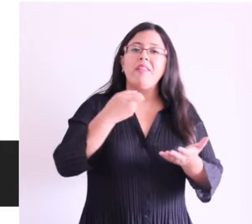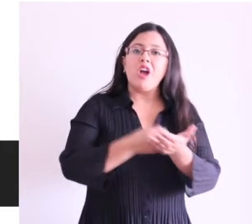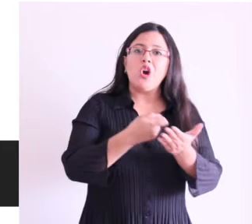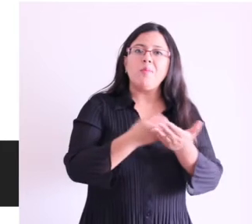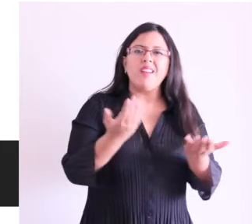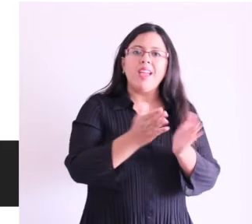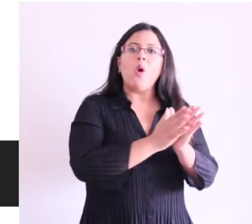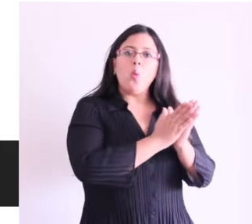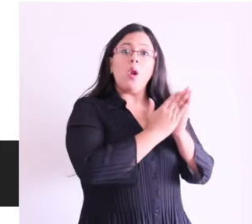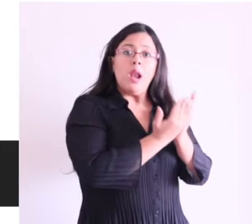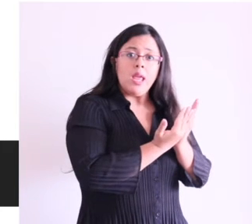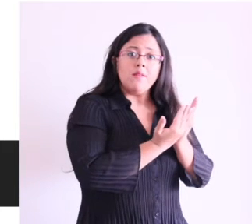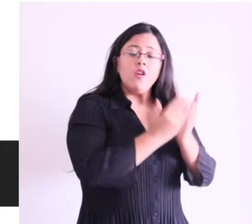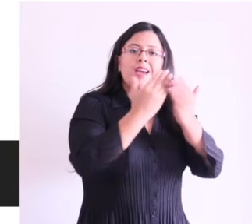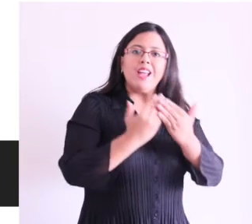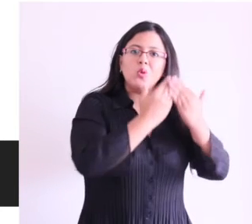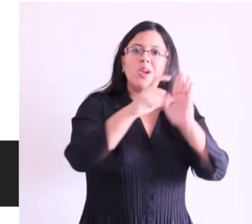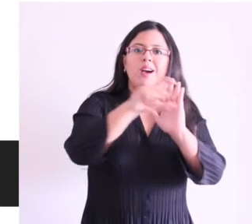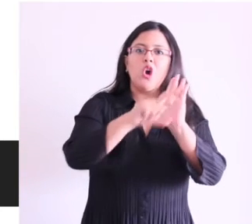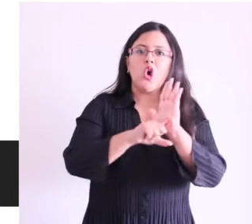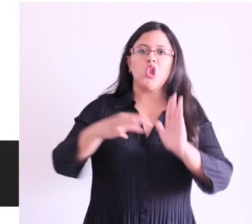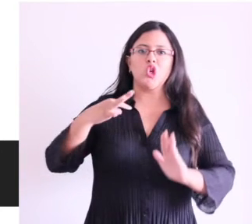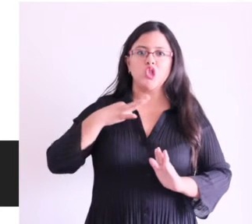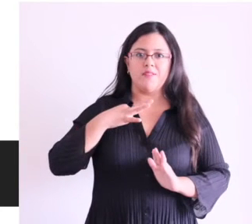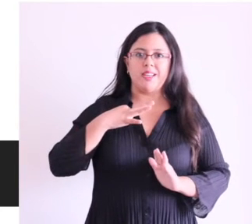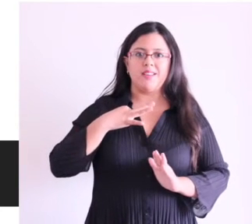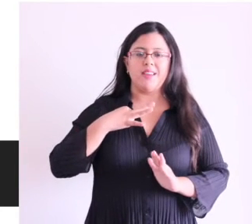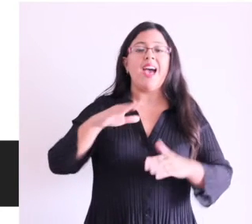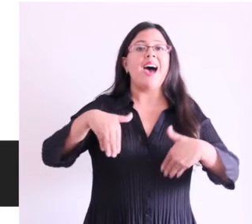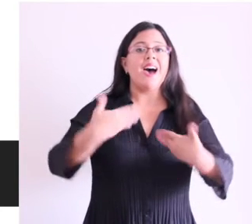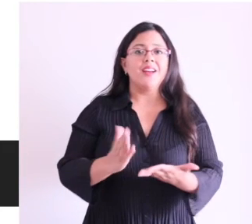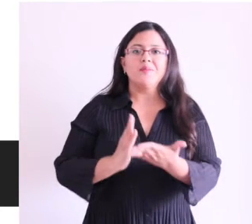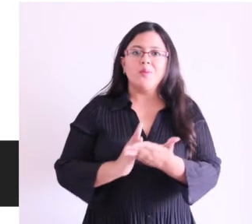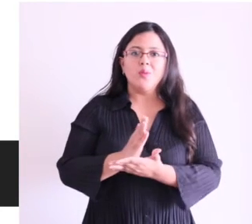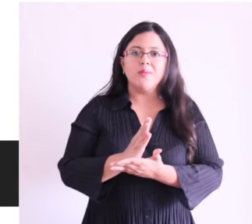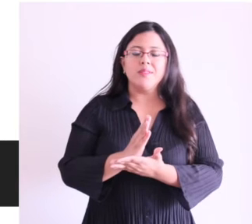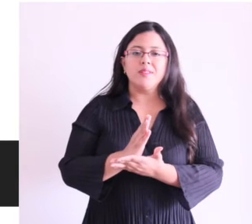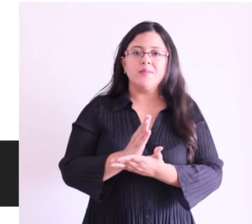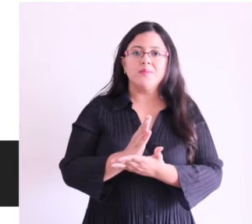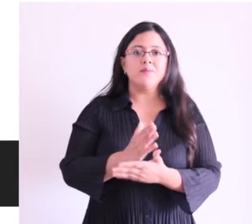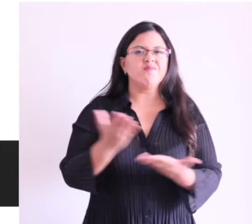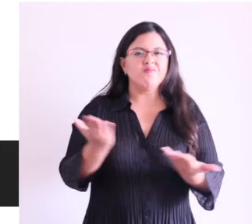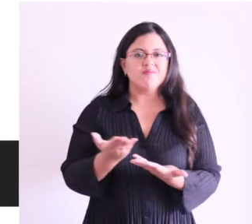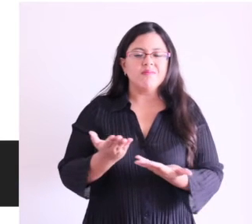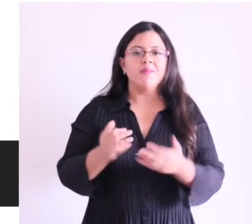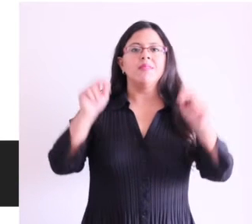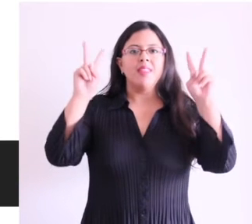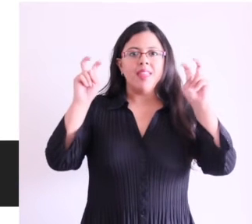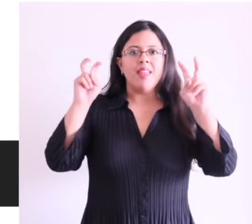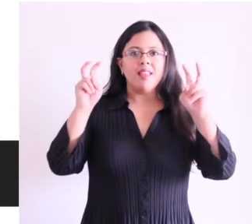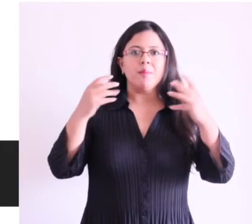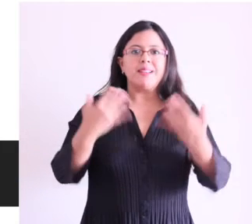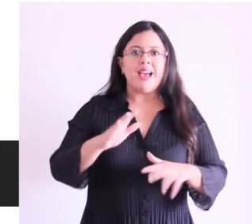una versión estudiante del Código Civil. Bien, vamos a comenzar a ver el contenido